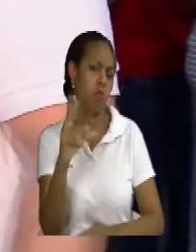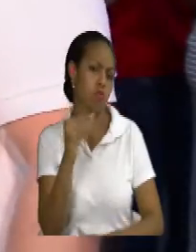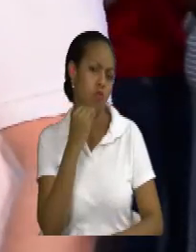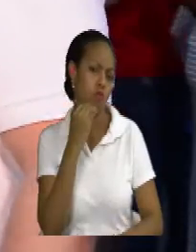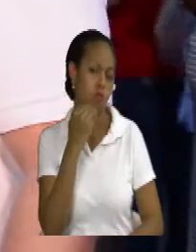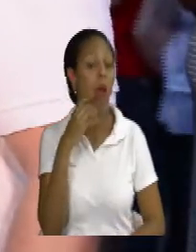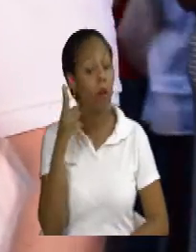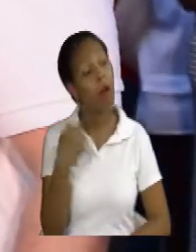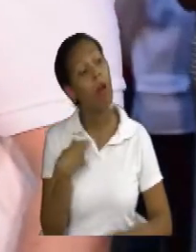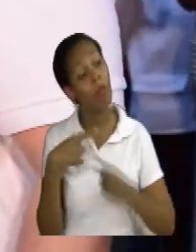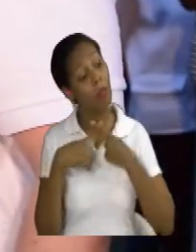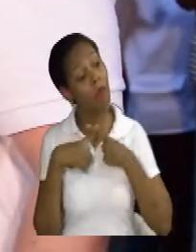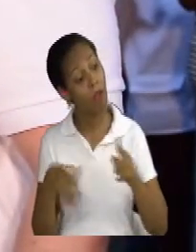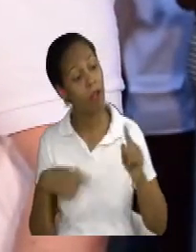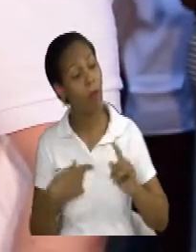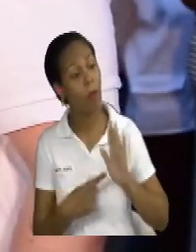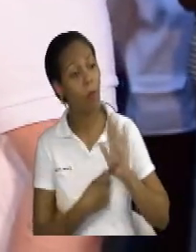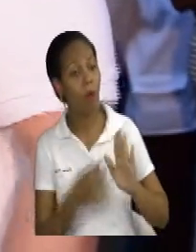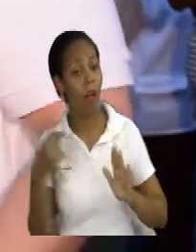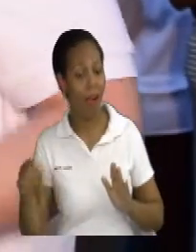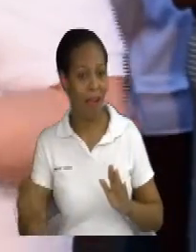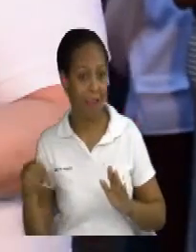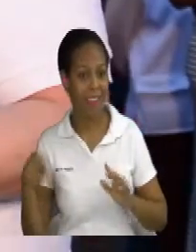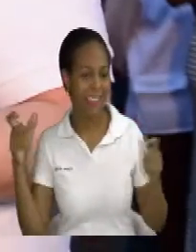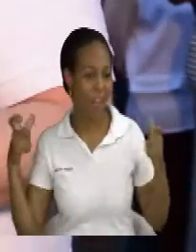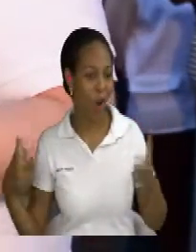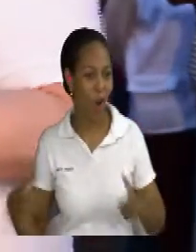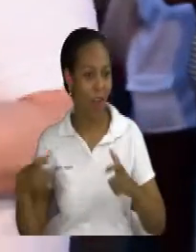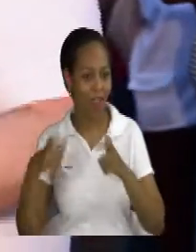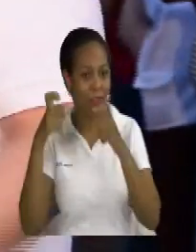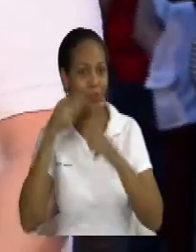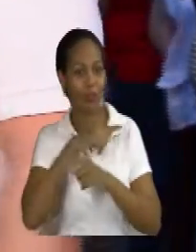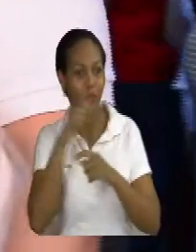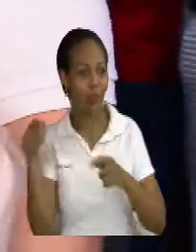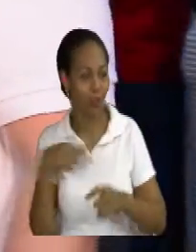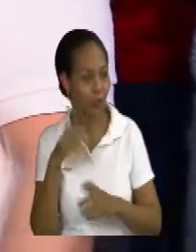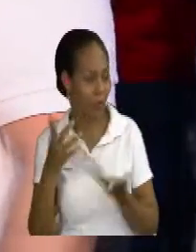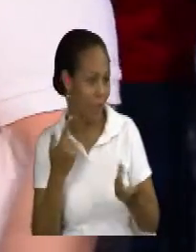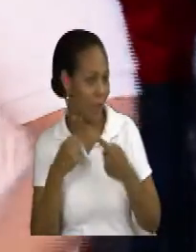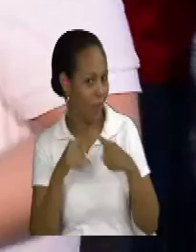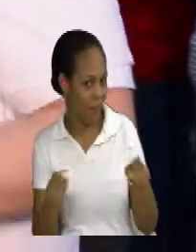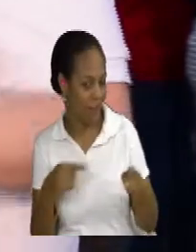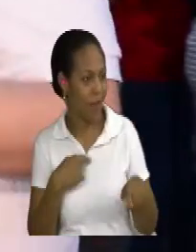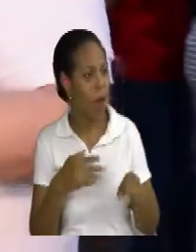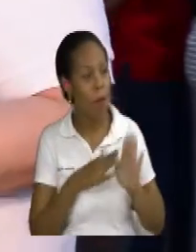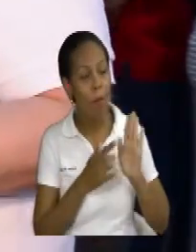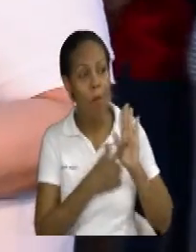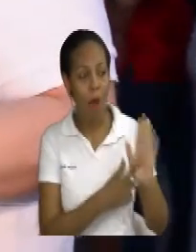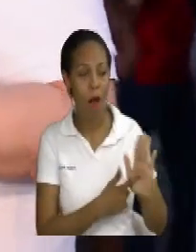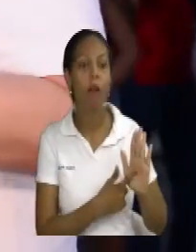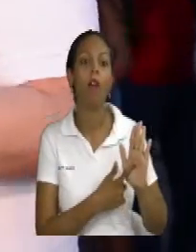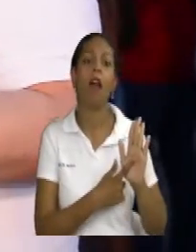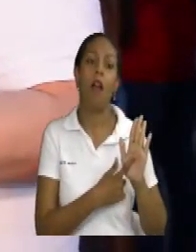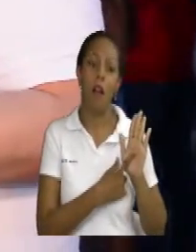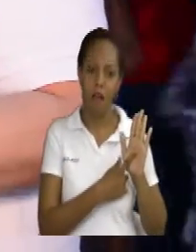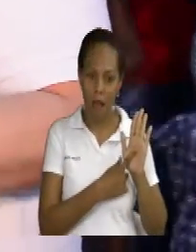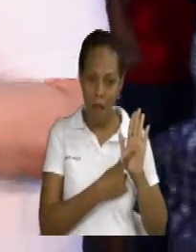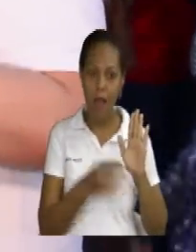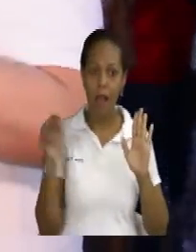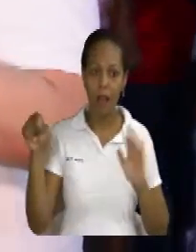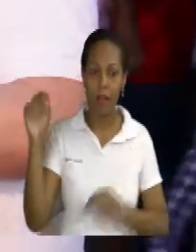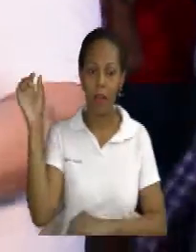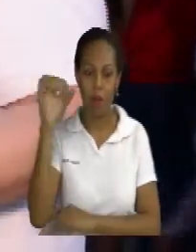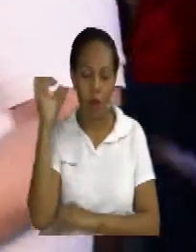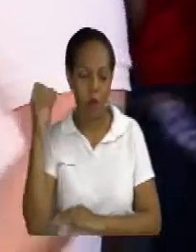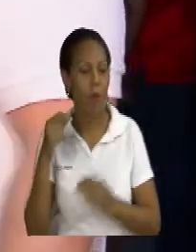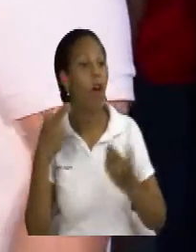y diferente desde el Congreso de la República y aspiramos que esa confianza de los colombianos se pueda ver retribuida en programas